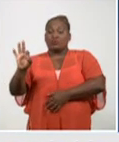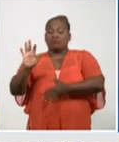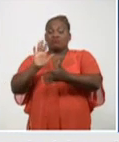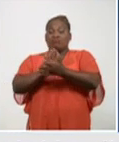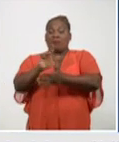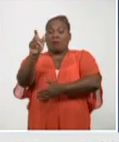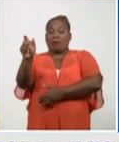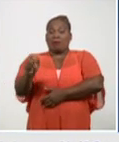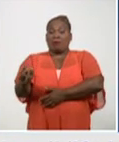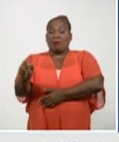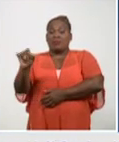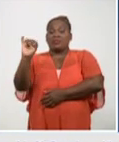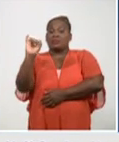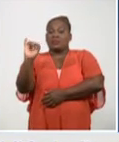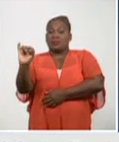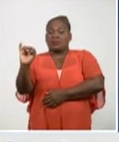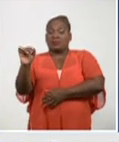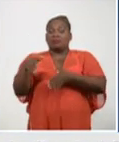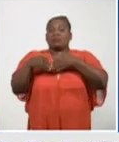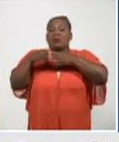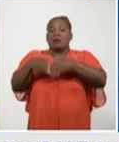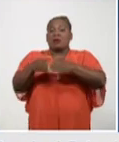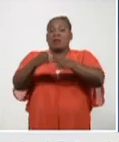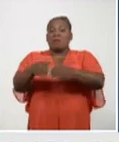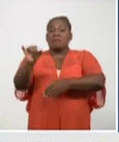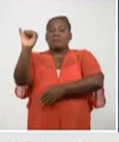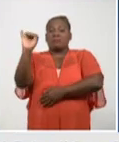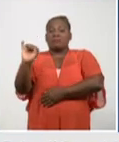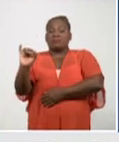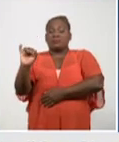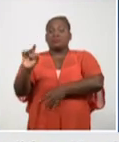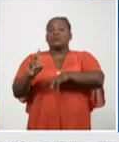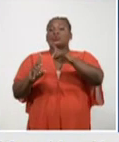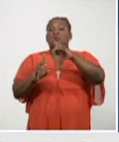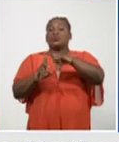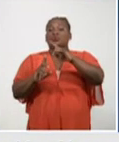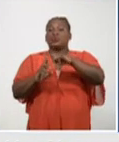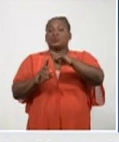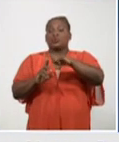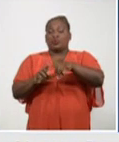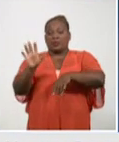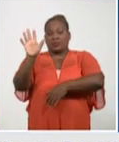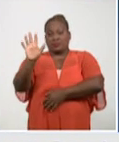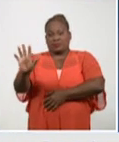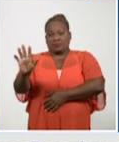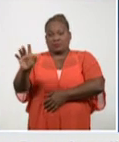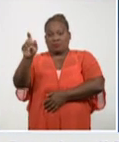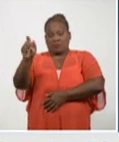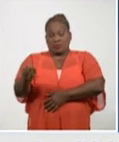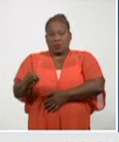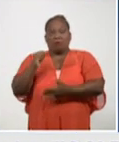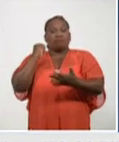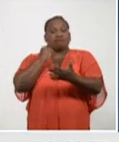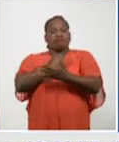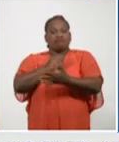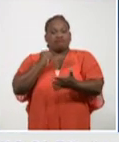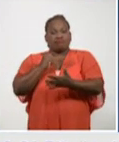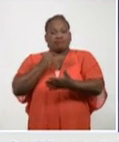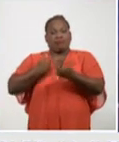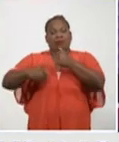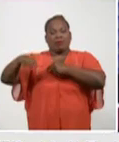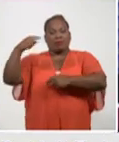con 6, Granma con 6 y Las Tunas con 5 casos que se confirmaron en el día de